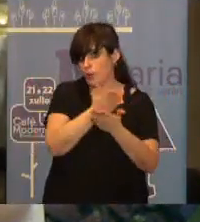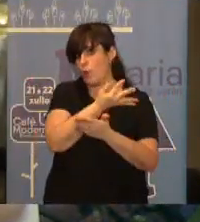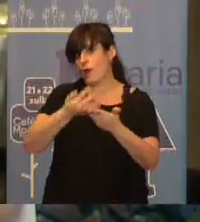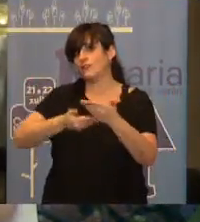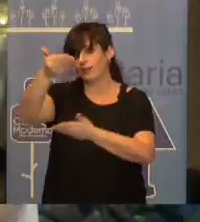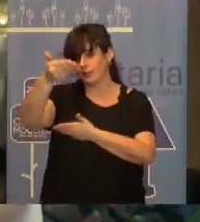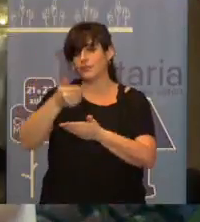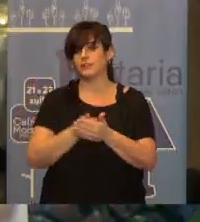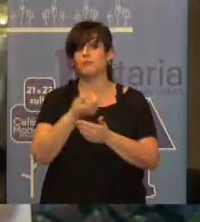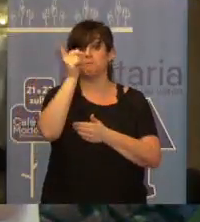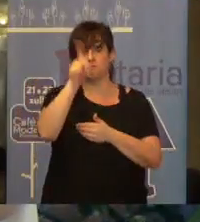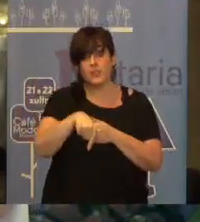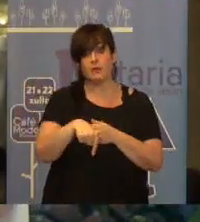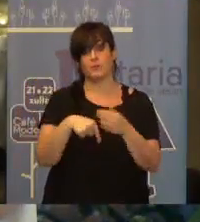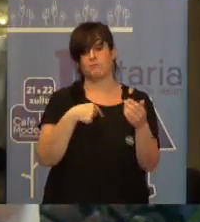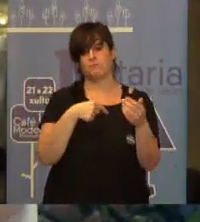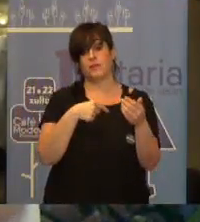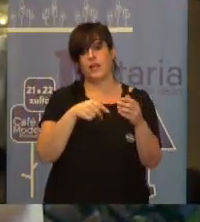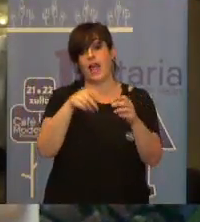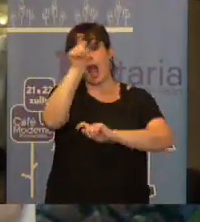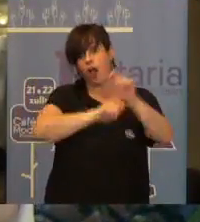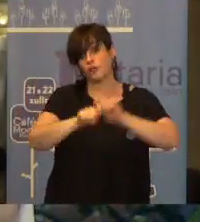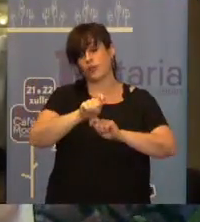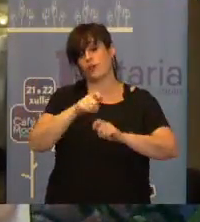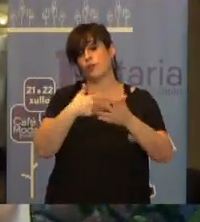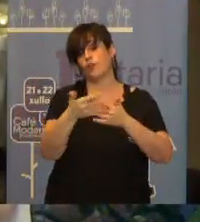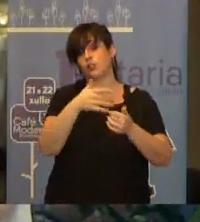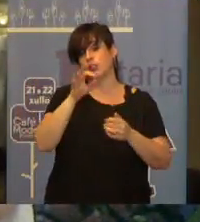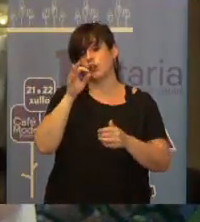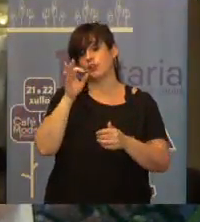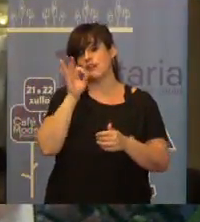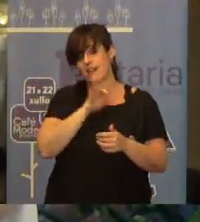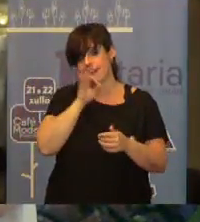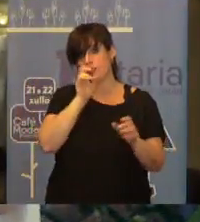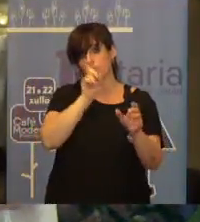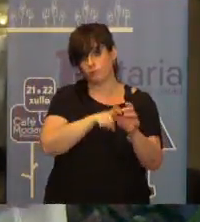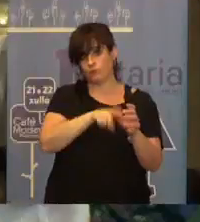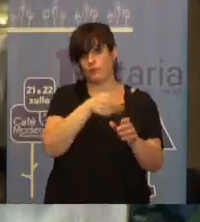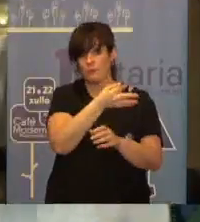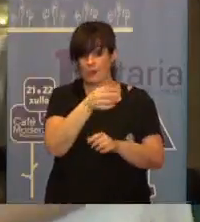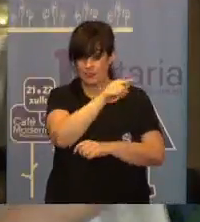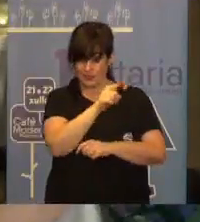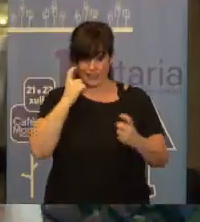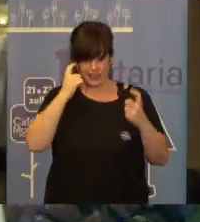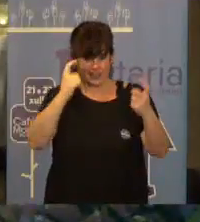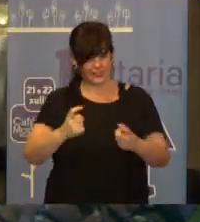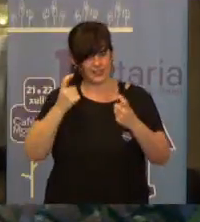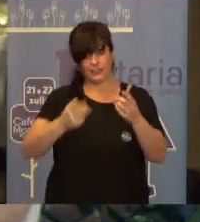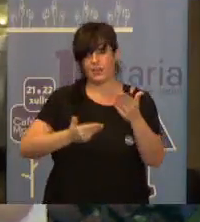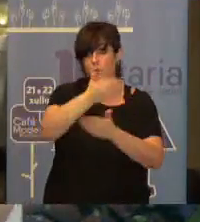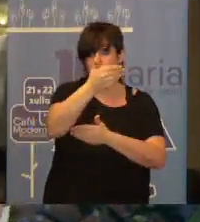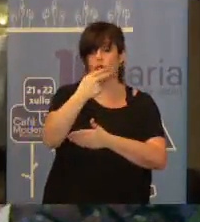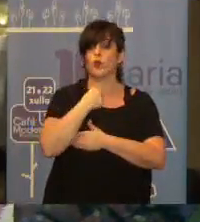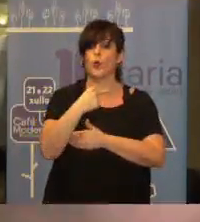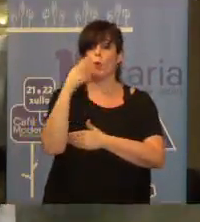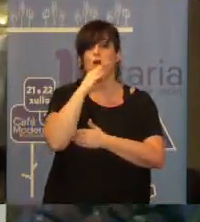da Asociación de Escritores en Lingua Galega, promotor de edicións de referencia, un intento para crear un xornal galego. Xa